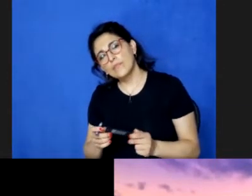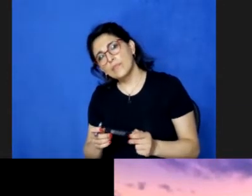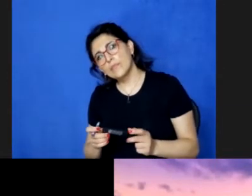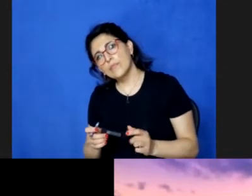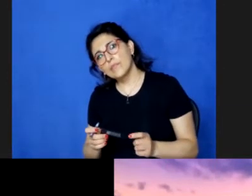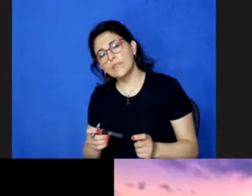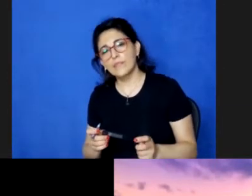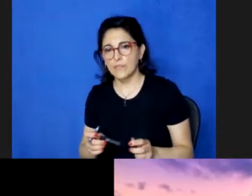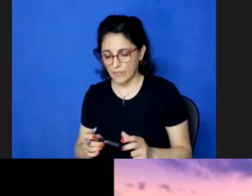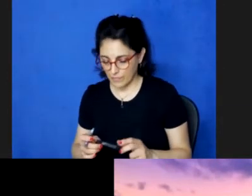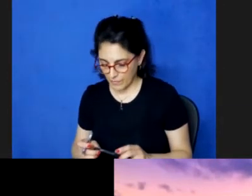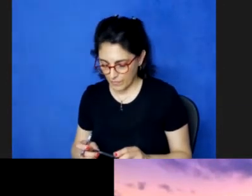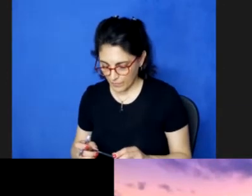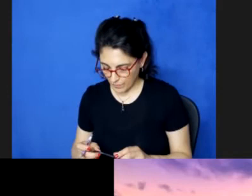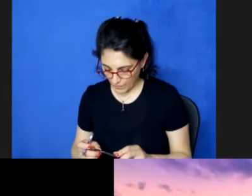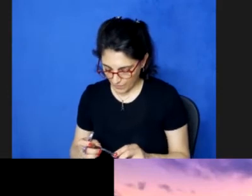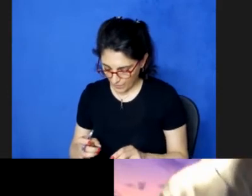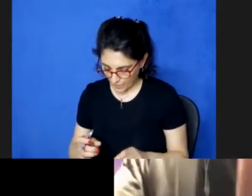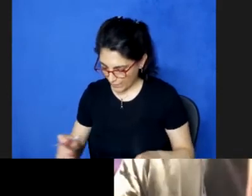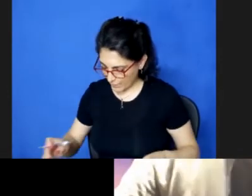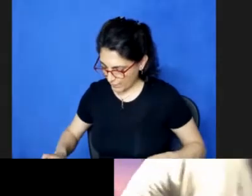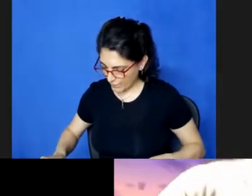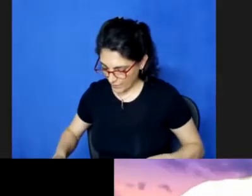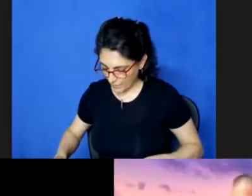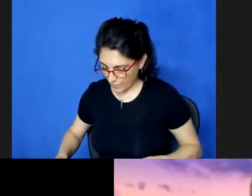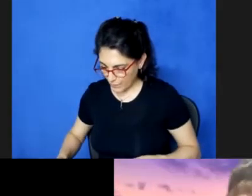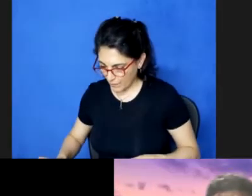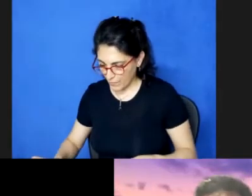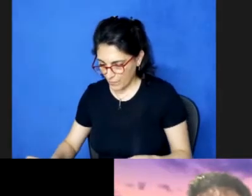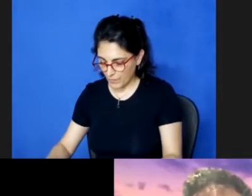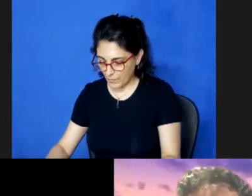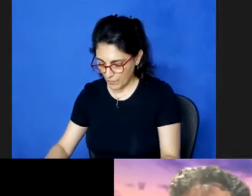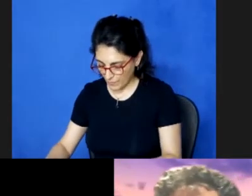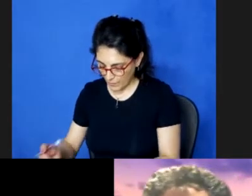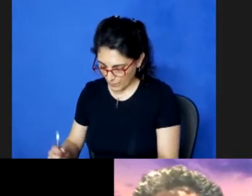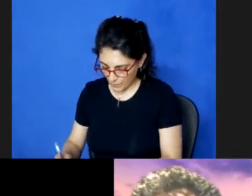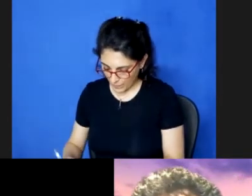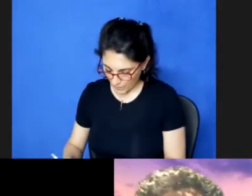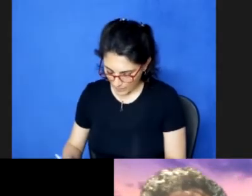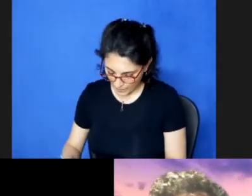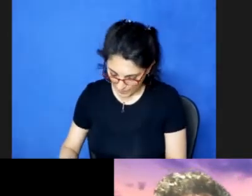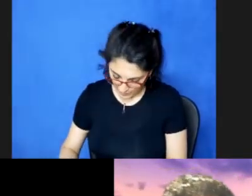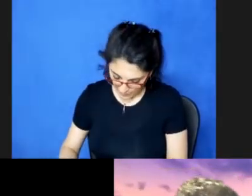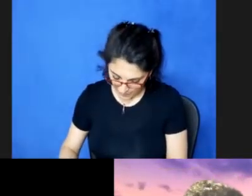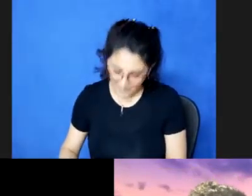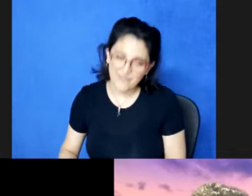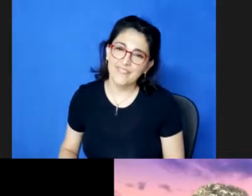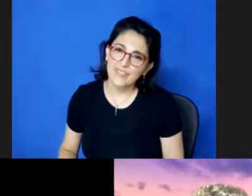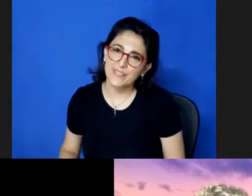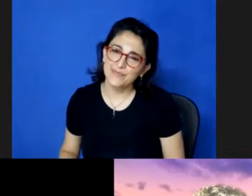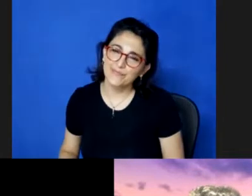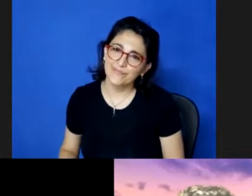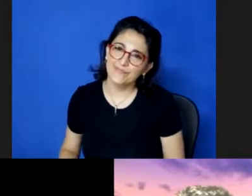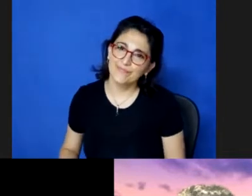es eso. Obviamente me gusta mucho viajar, me gusta correr carreras, entrenar, y bueno, de hecho tenía pensado